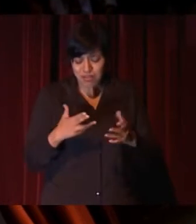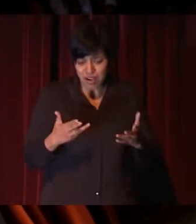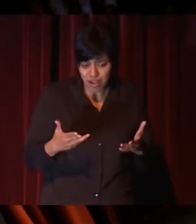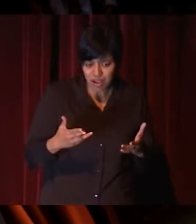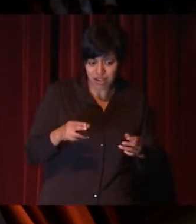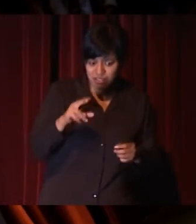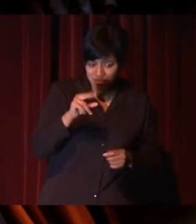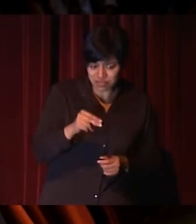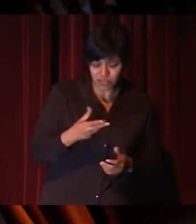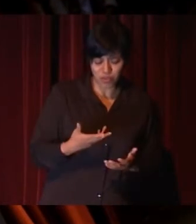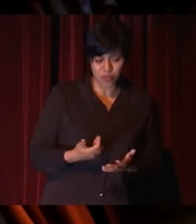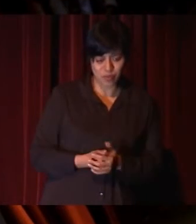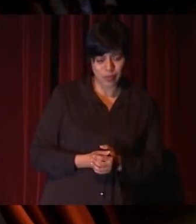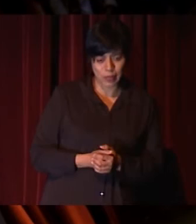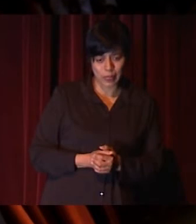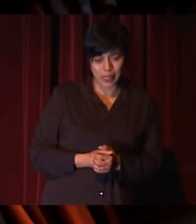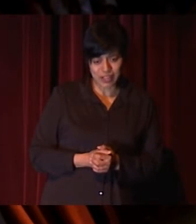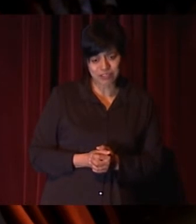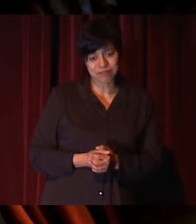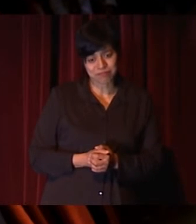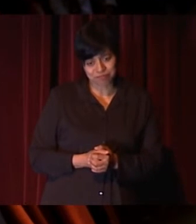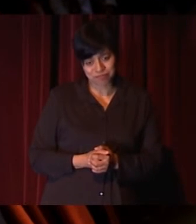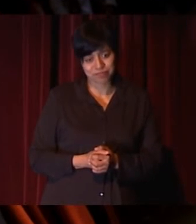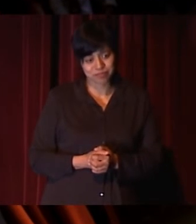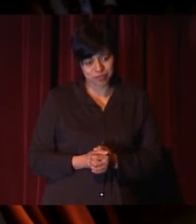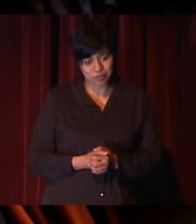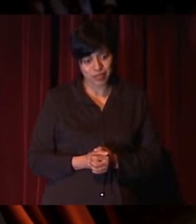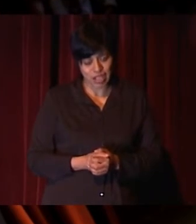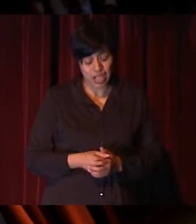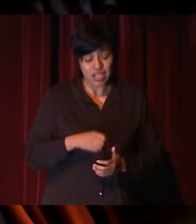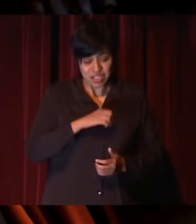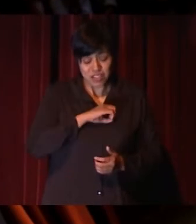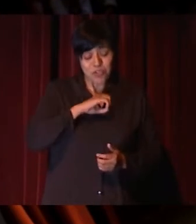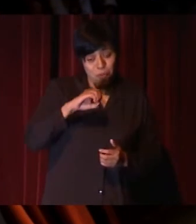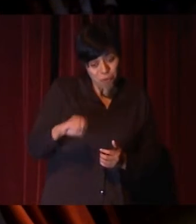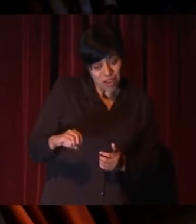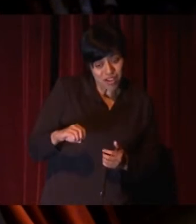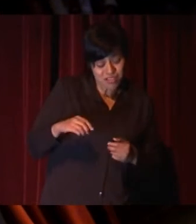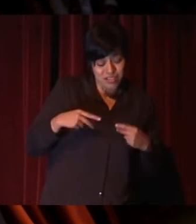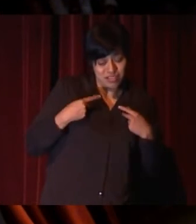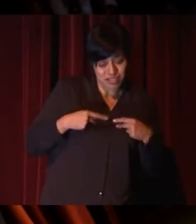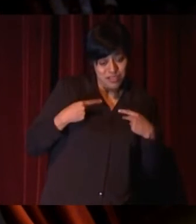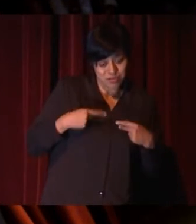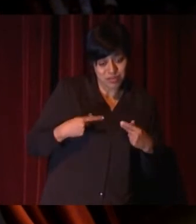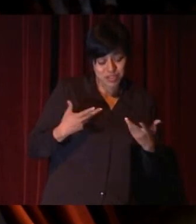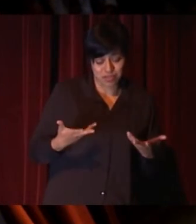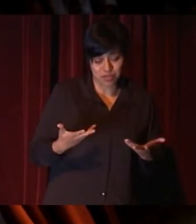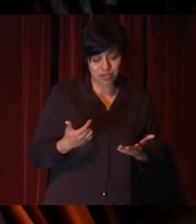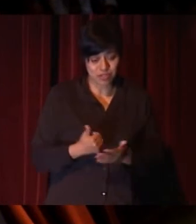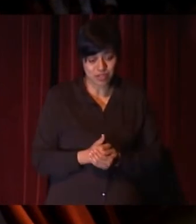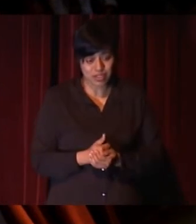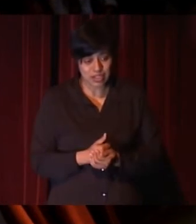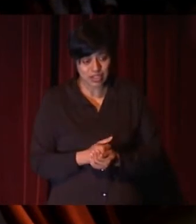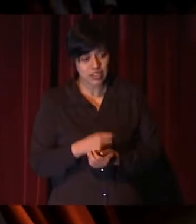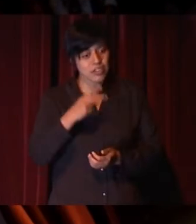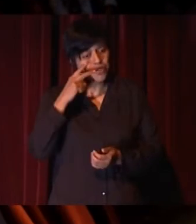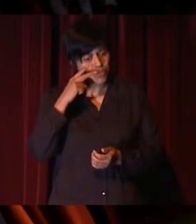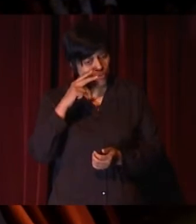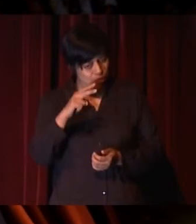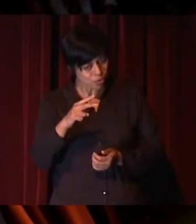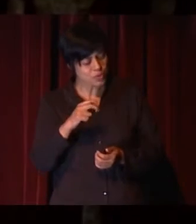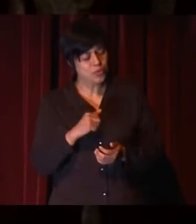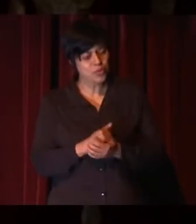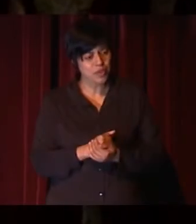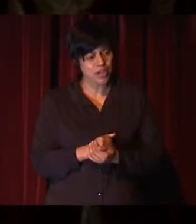como tuyas y es subjetivo y kanté para la persona de la que estás hablando y esto lo puedo ver muy claro en